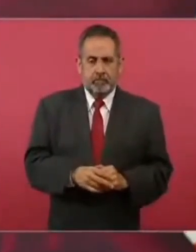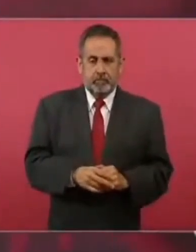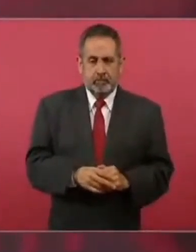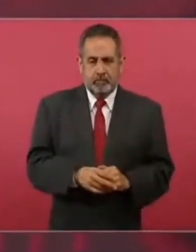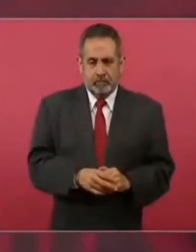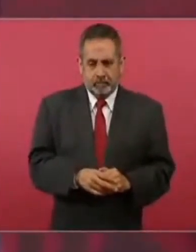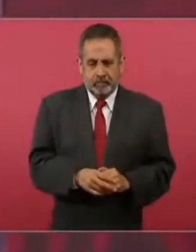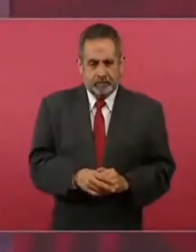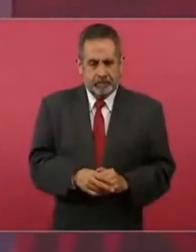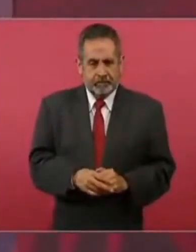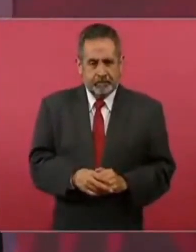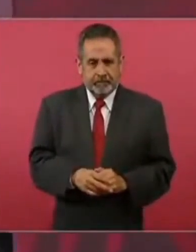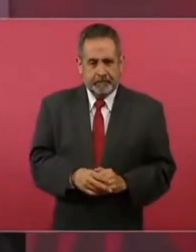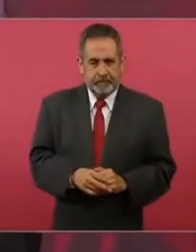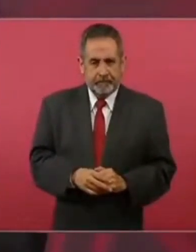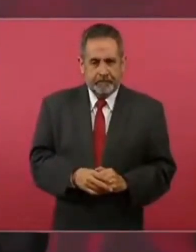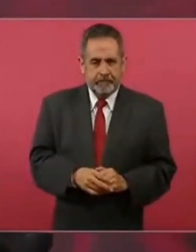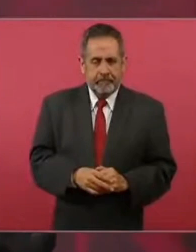hablo,